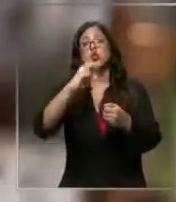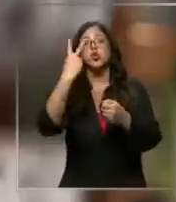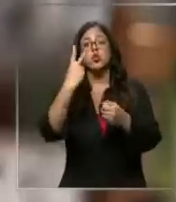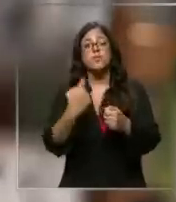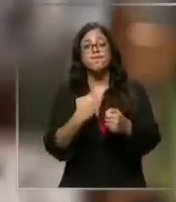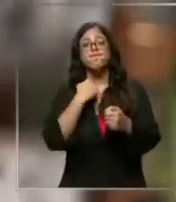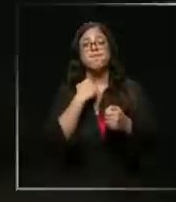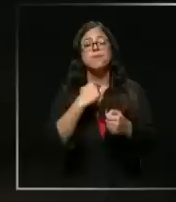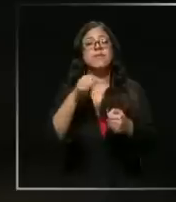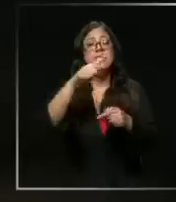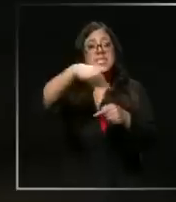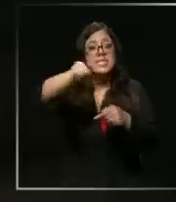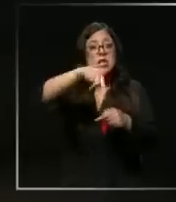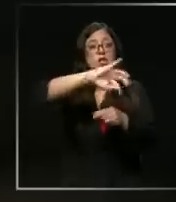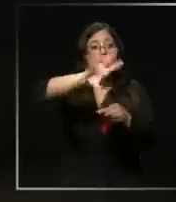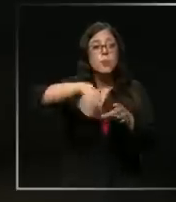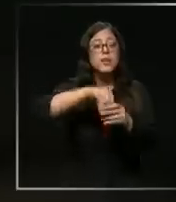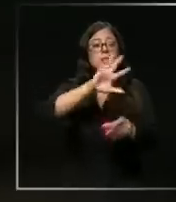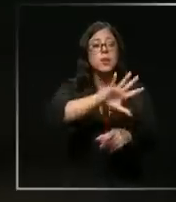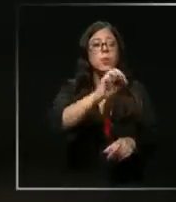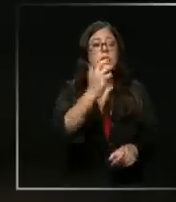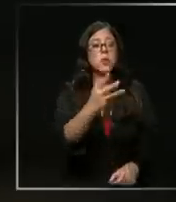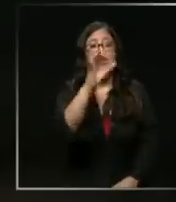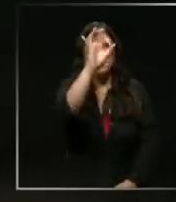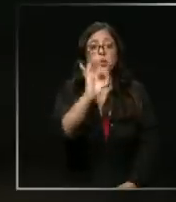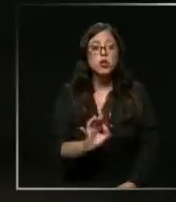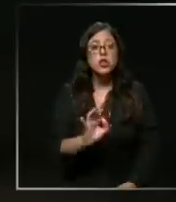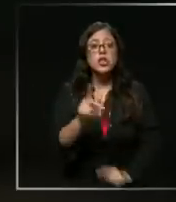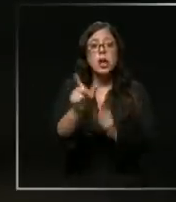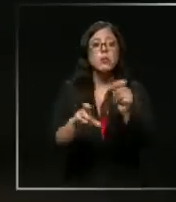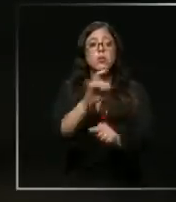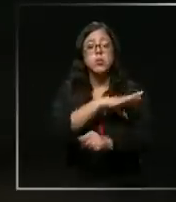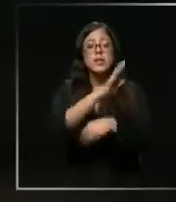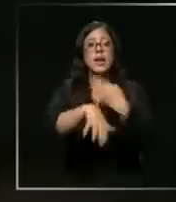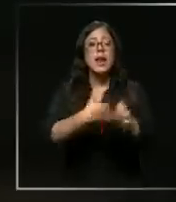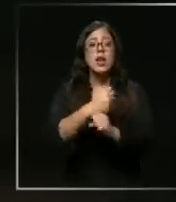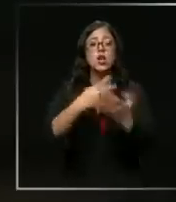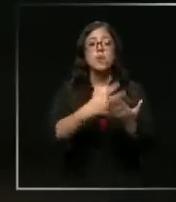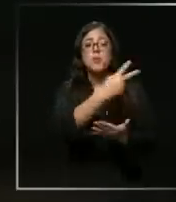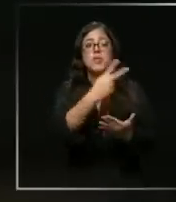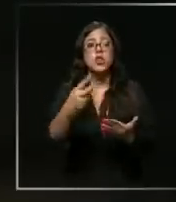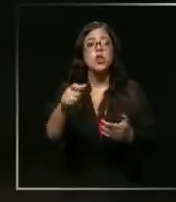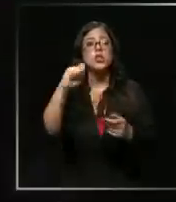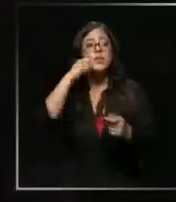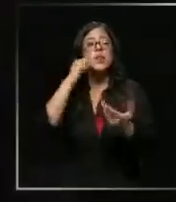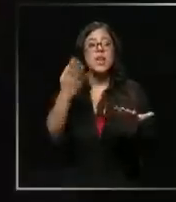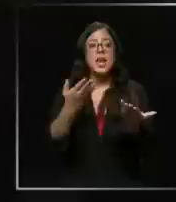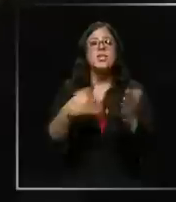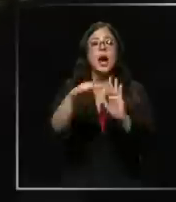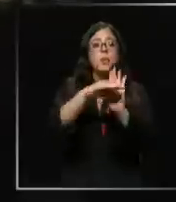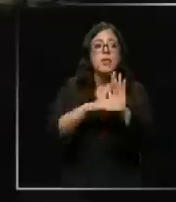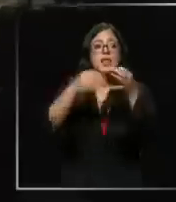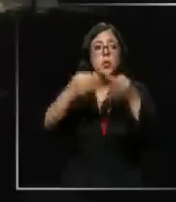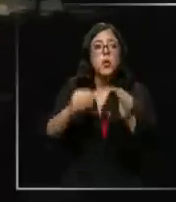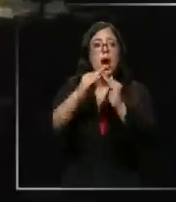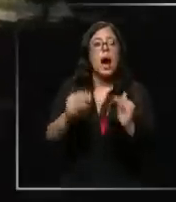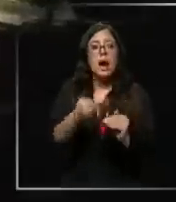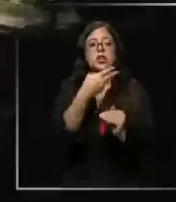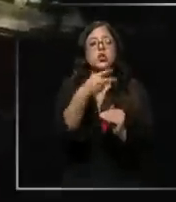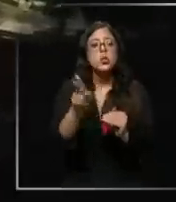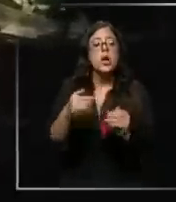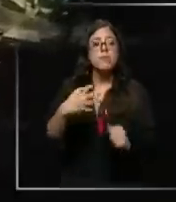59% de los chilenos que durante el año 2022 implementó refuerzos y medidas de seguridad en su casa